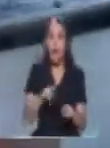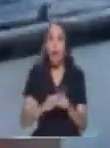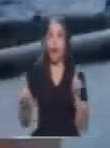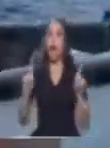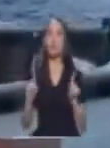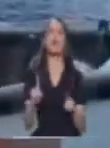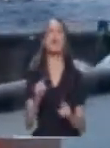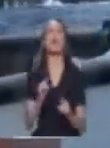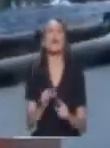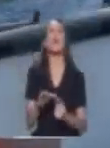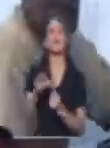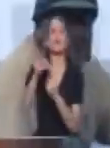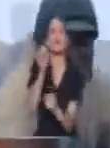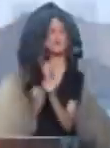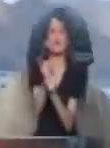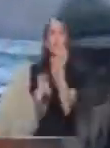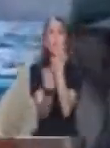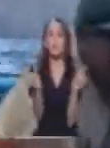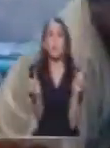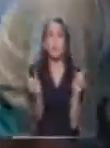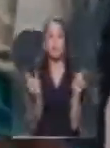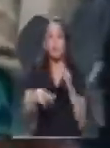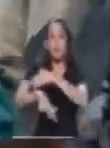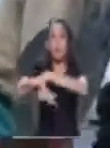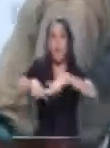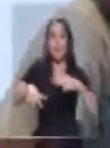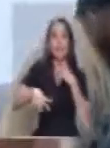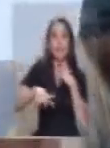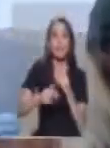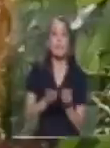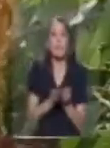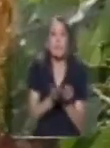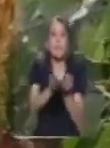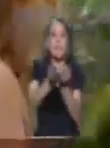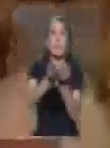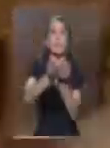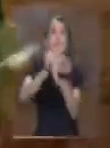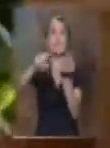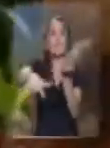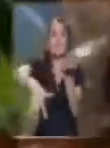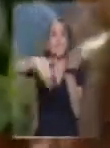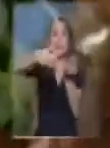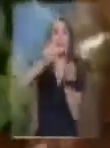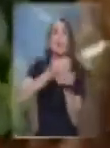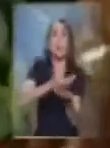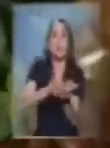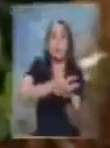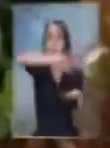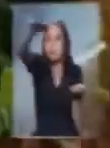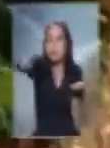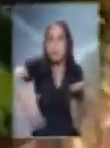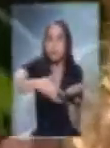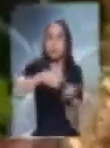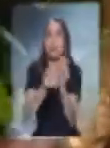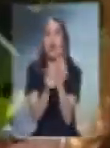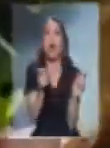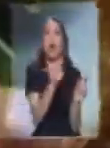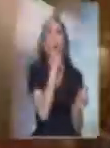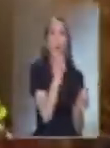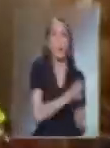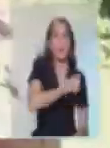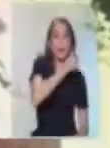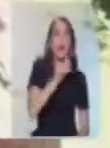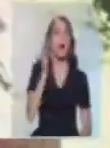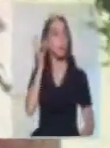principal actividad laboral de los isleños es la pesca, practicada en su mayoría por hombres. Sin embargo, este grupo de